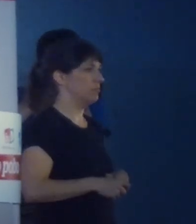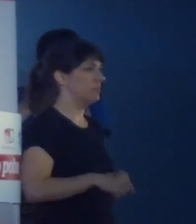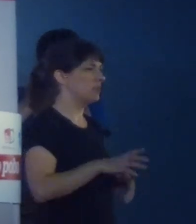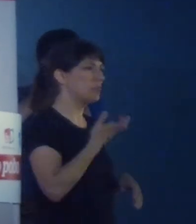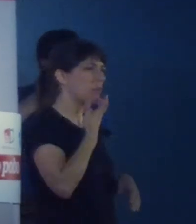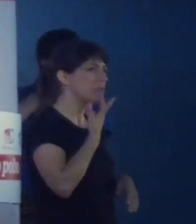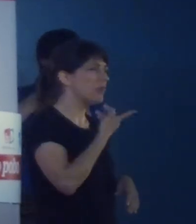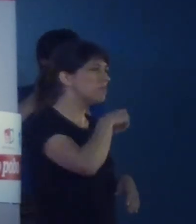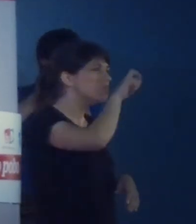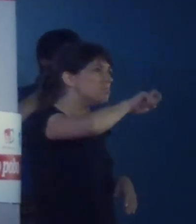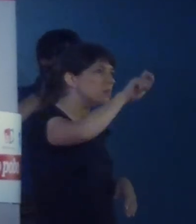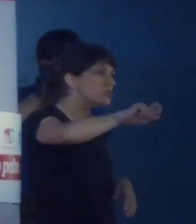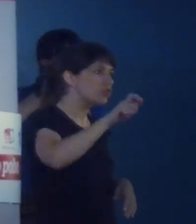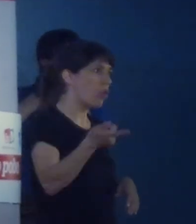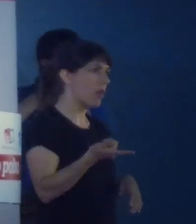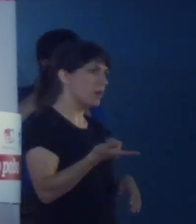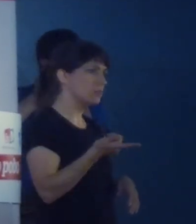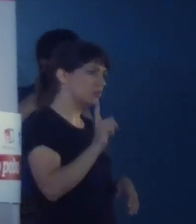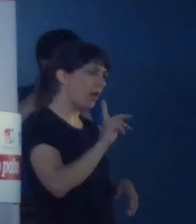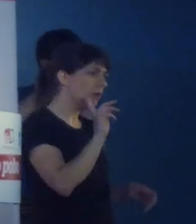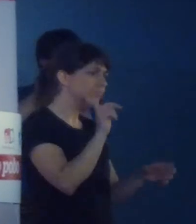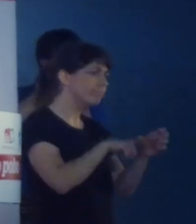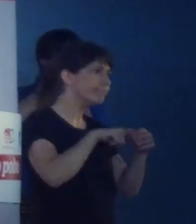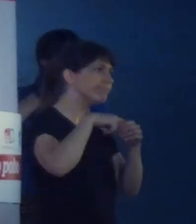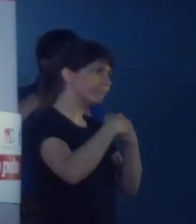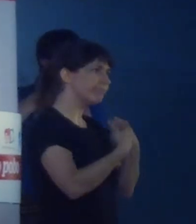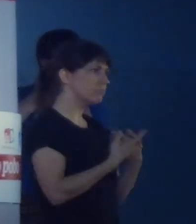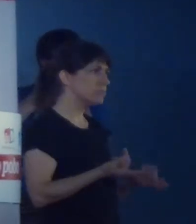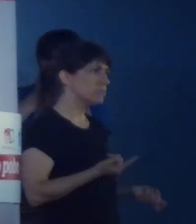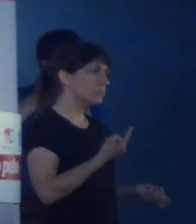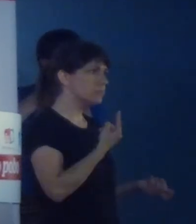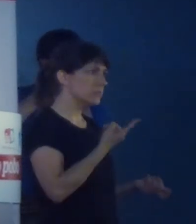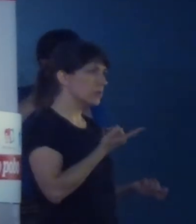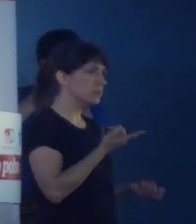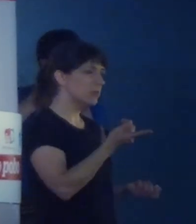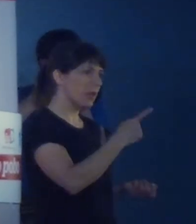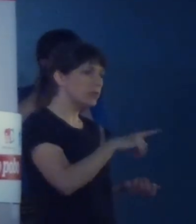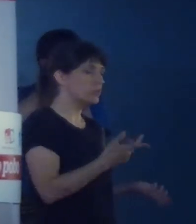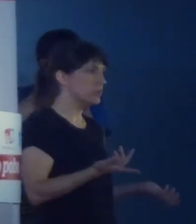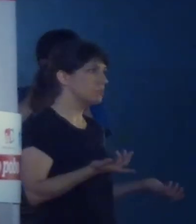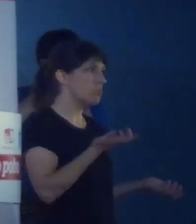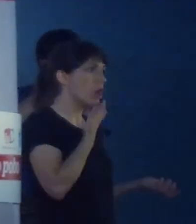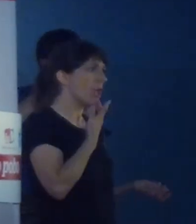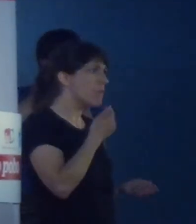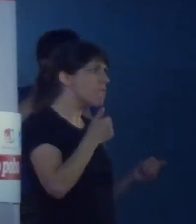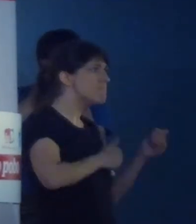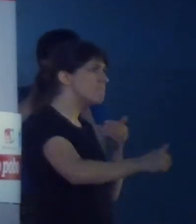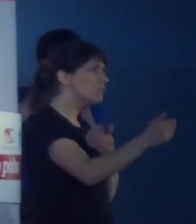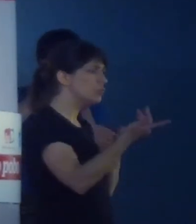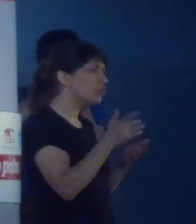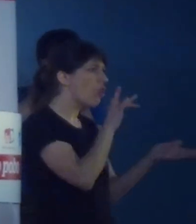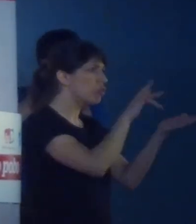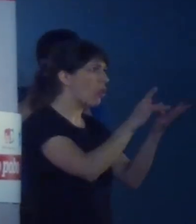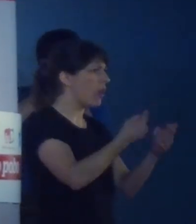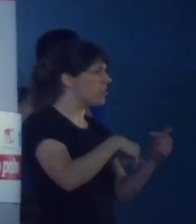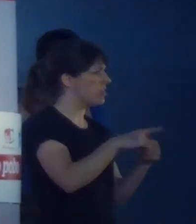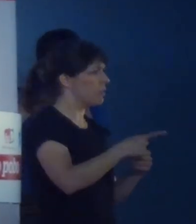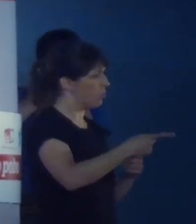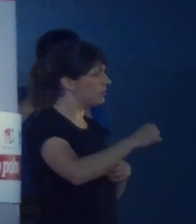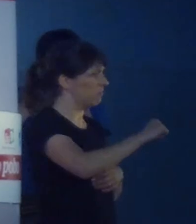cidadanía que é afiliada e militante do Partido Socialista Obrero Español, que se iso acontece, que os mande a facer